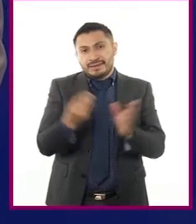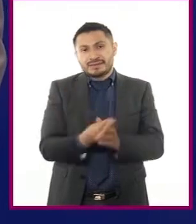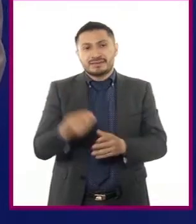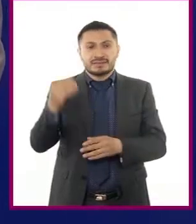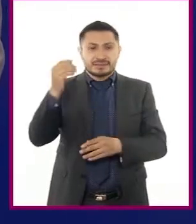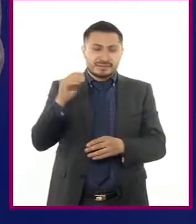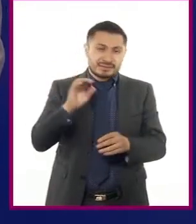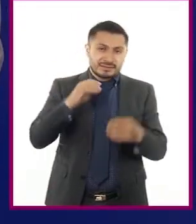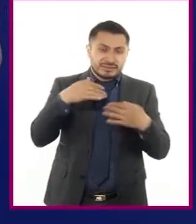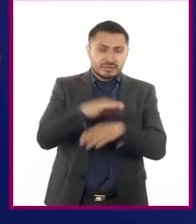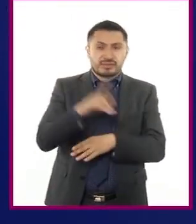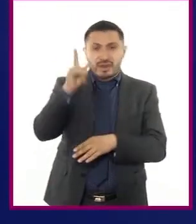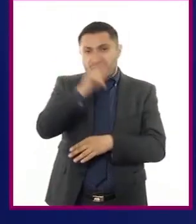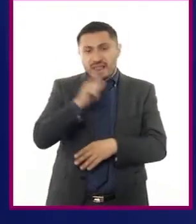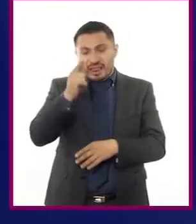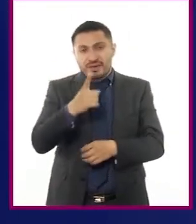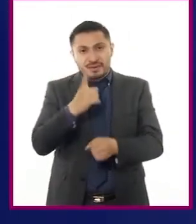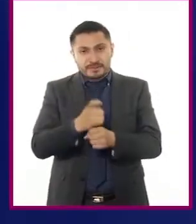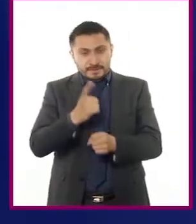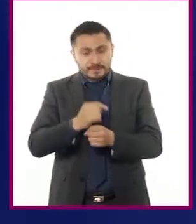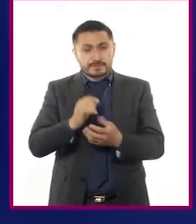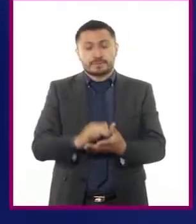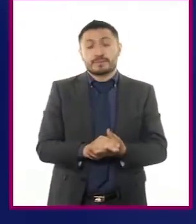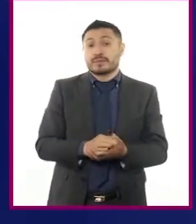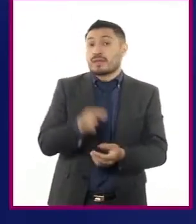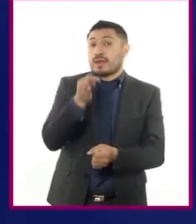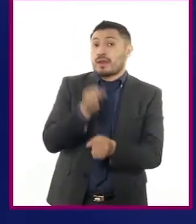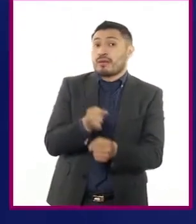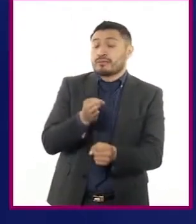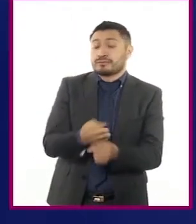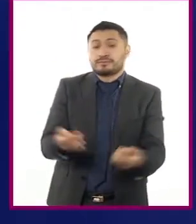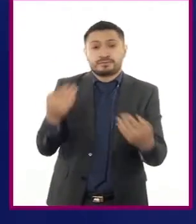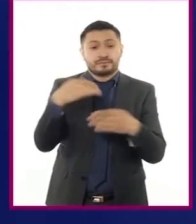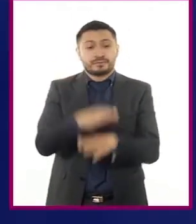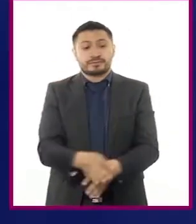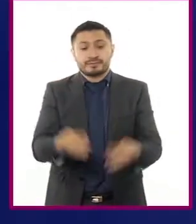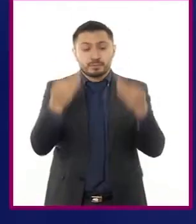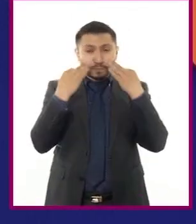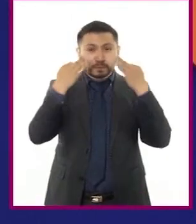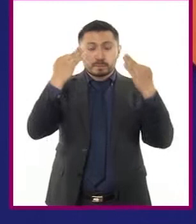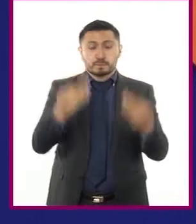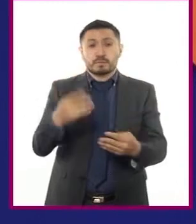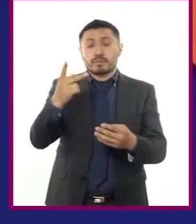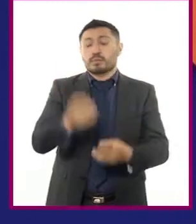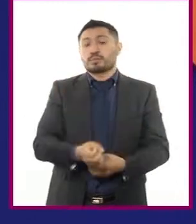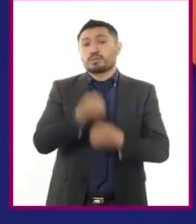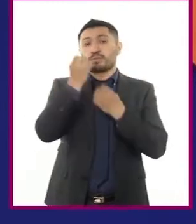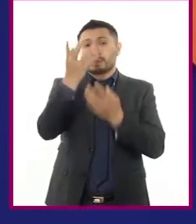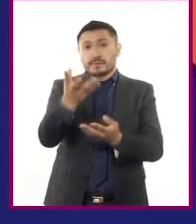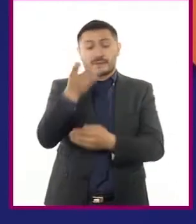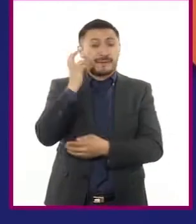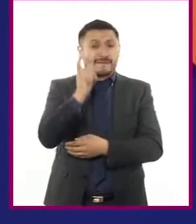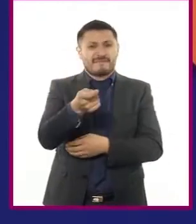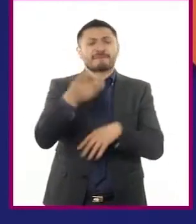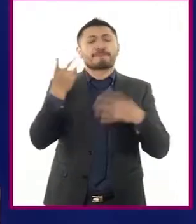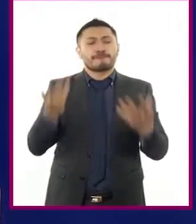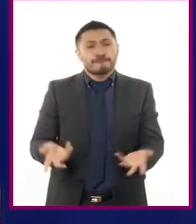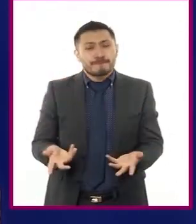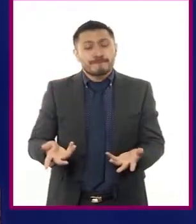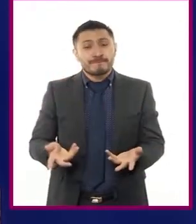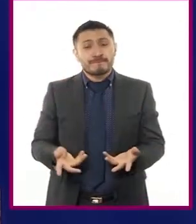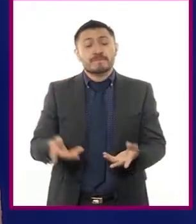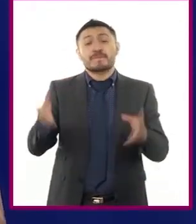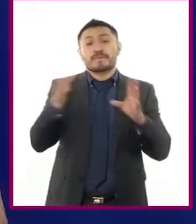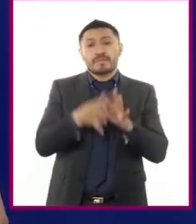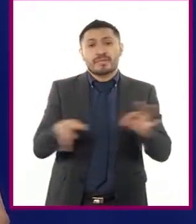lengua materna. En esta sesión hablaremos sobre un testimonio poético. Con esto nos referimos a describir